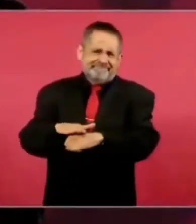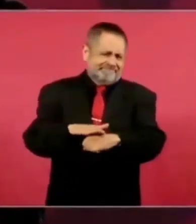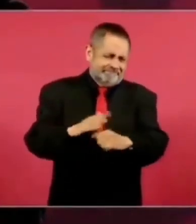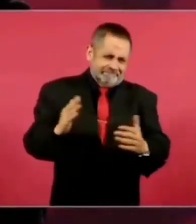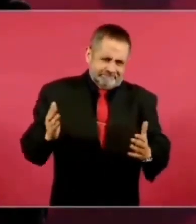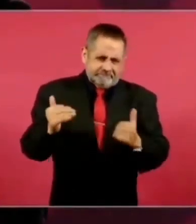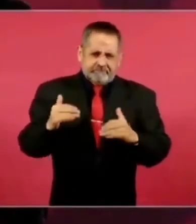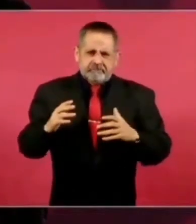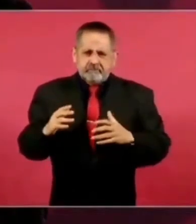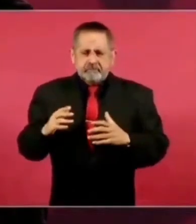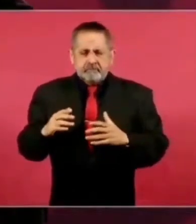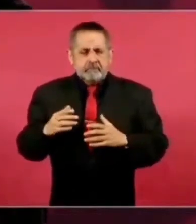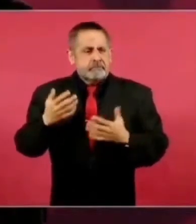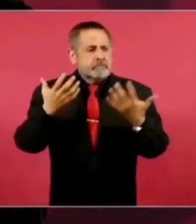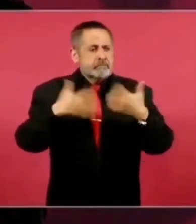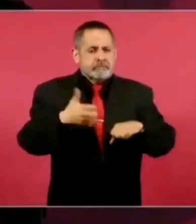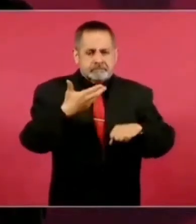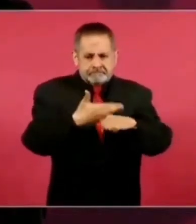Escuché a empresarios